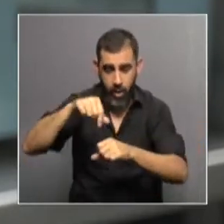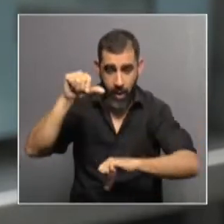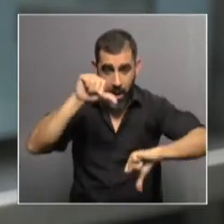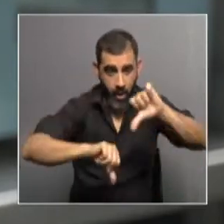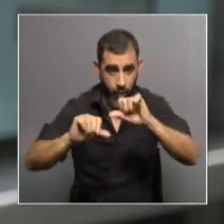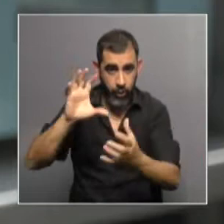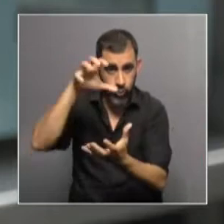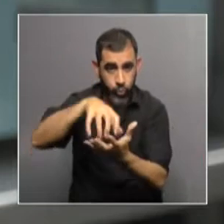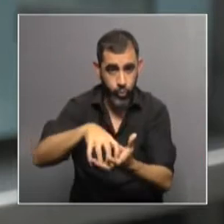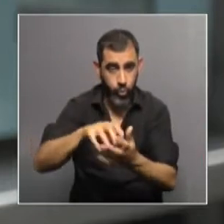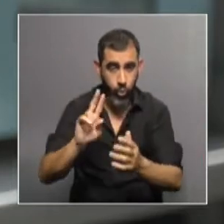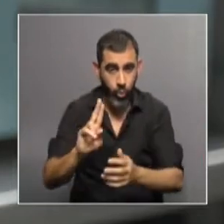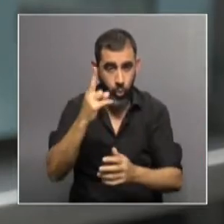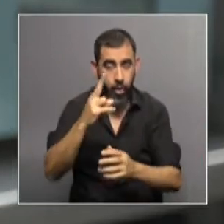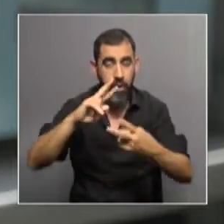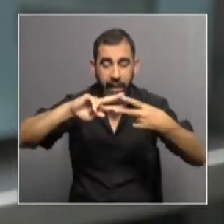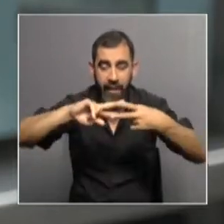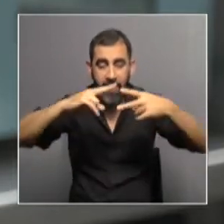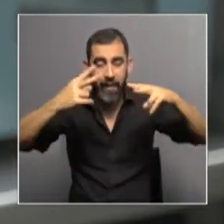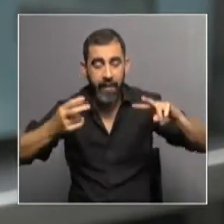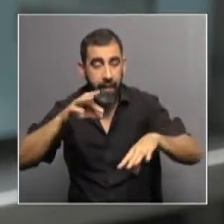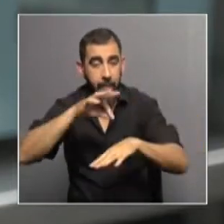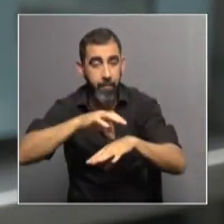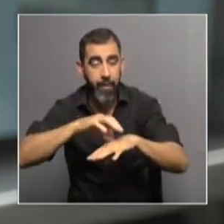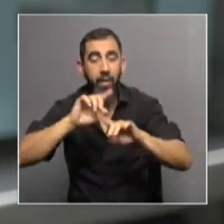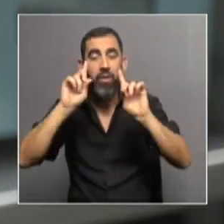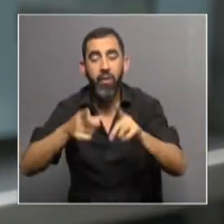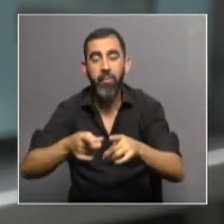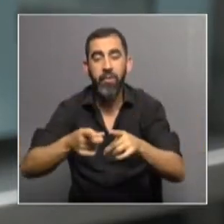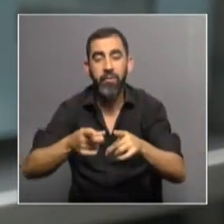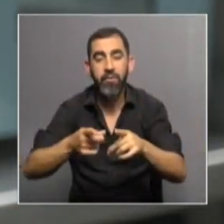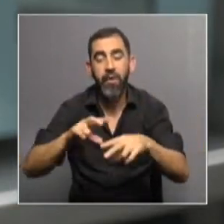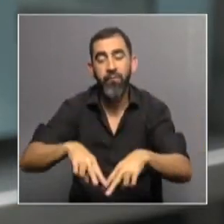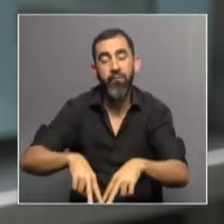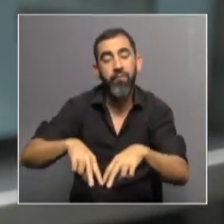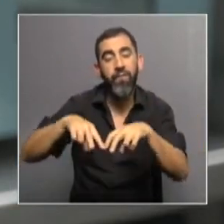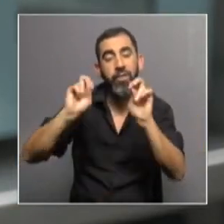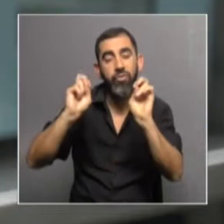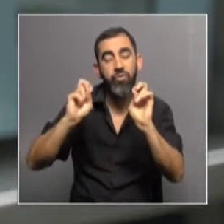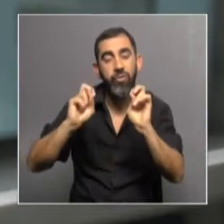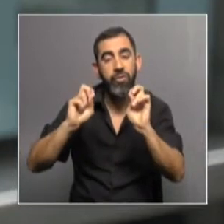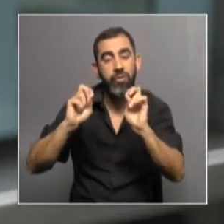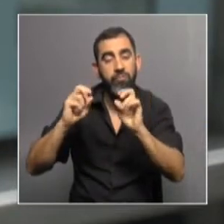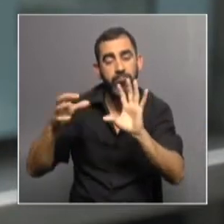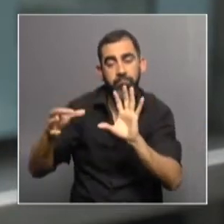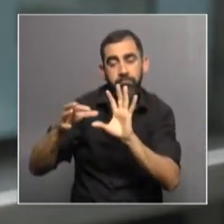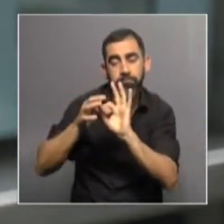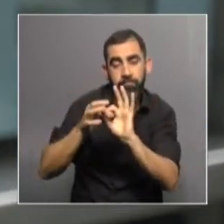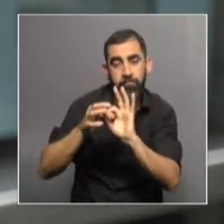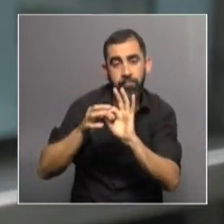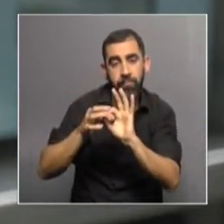dedicamos a todo lo que es la parte de genética clínica, pero también a todo lo que es el estudio de filiaciones, de